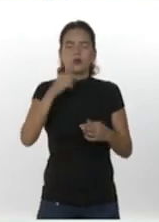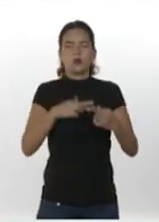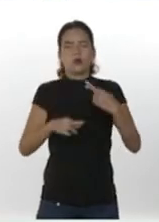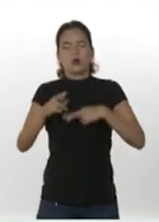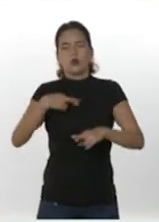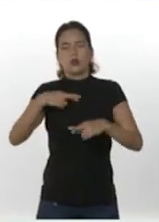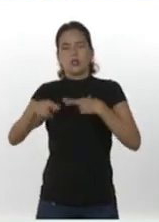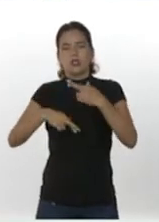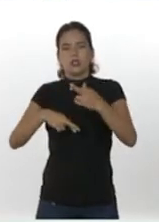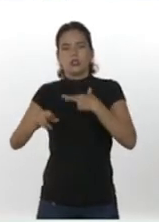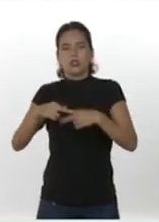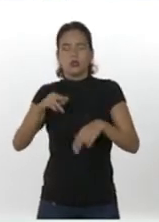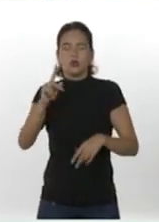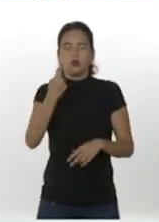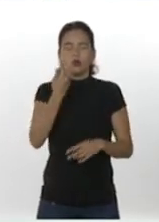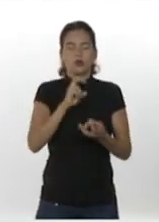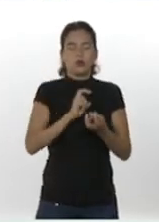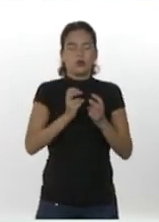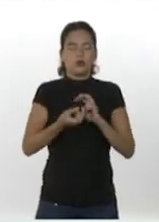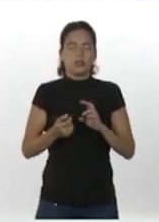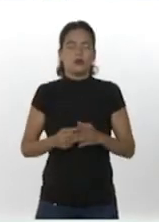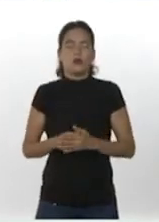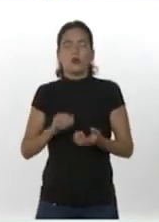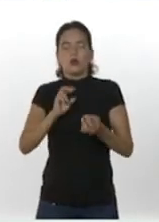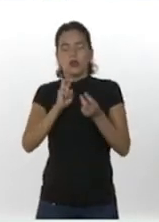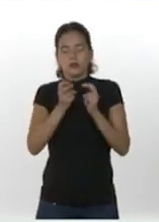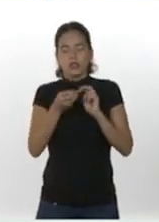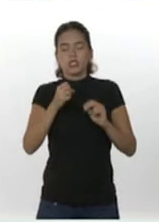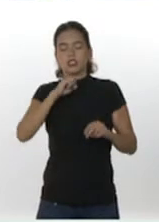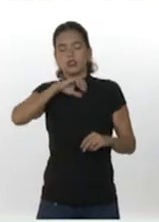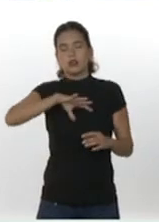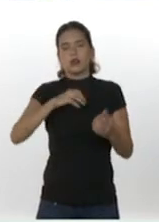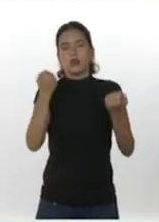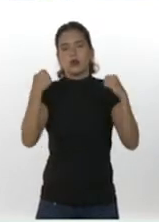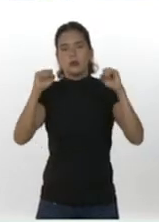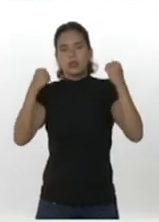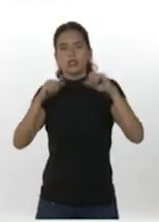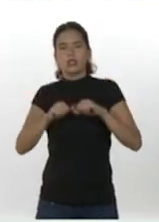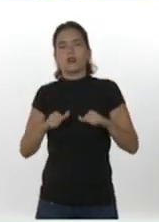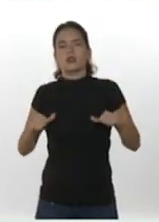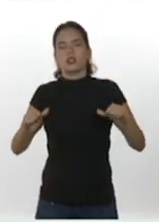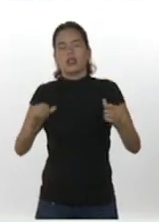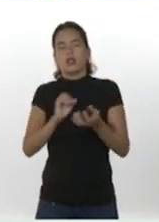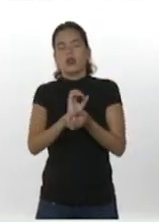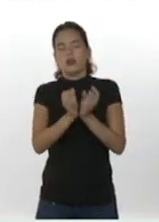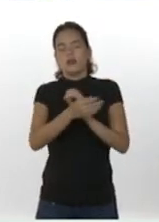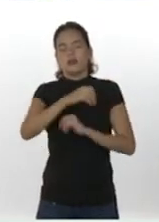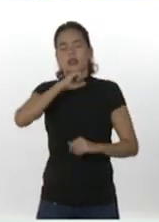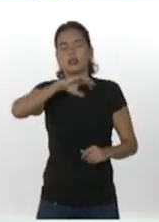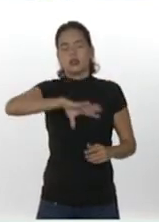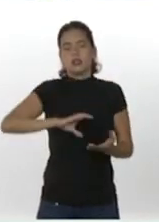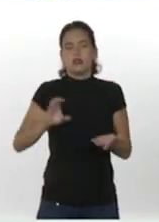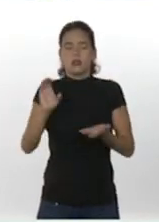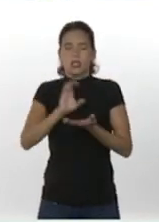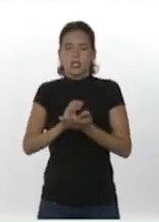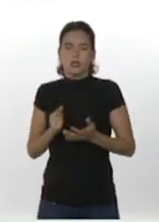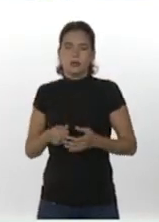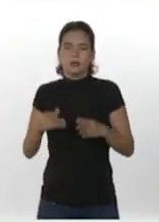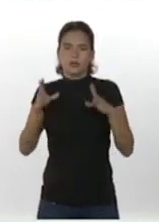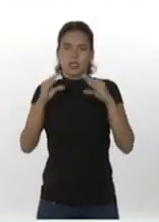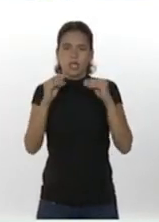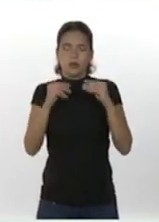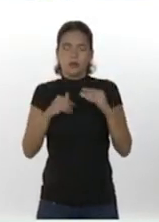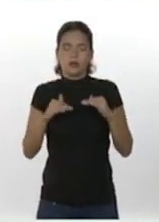relacionado con uno de los temas o con uno de los referentes teórico-prácticos del área de Geografía, Historia y Ciudadanía, que hablaba sobre